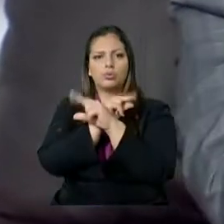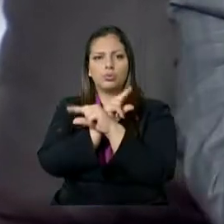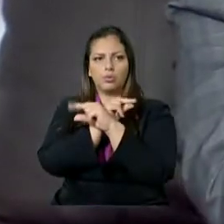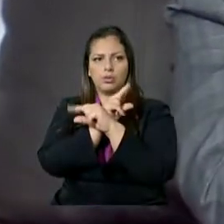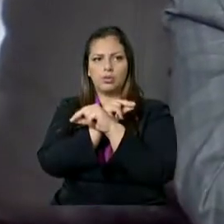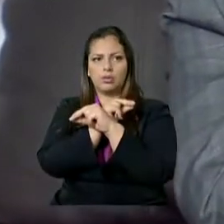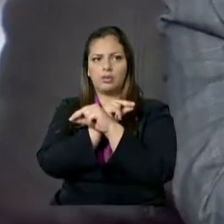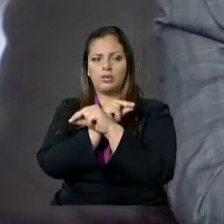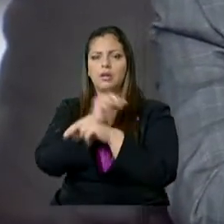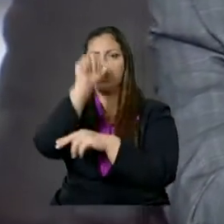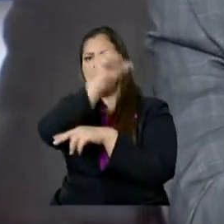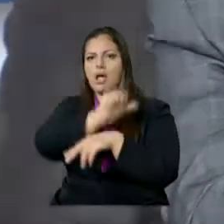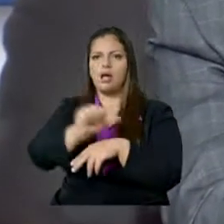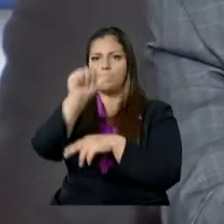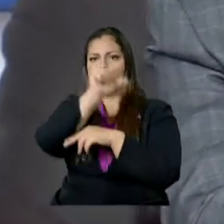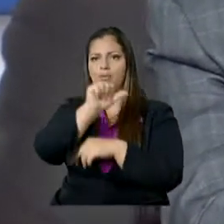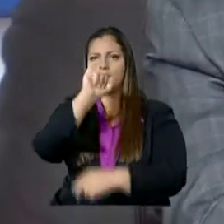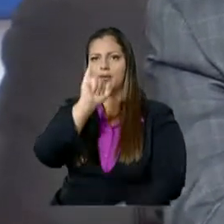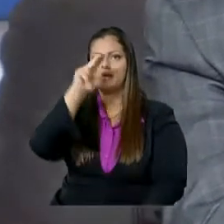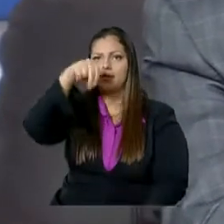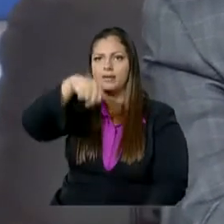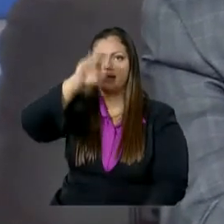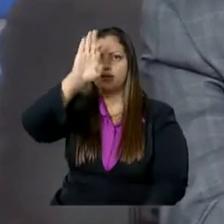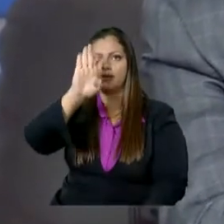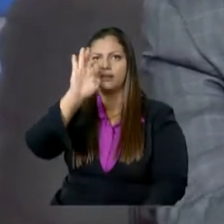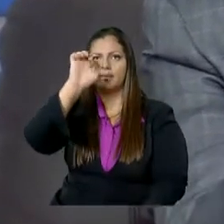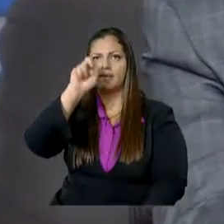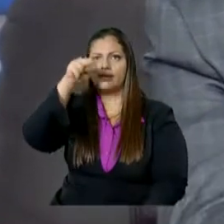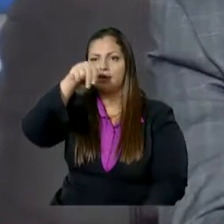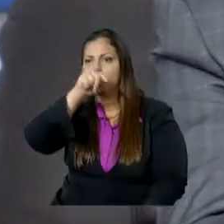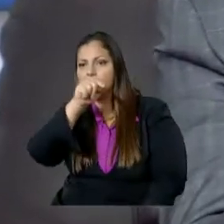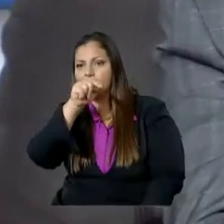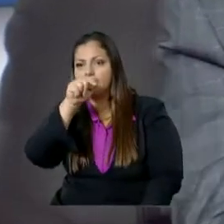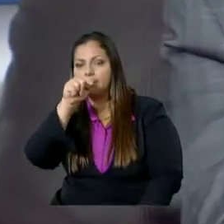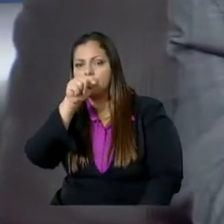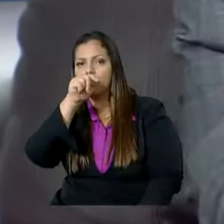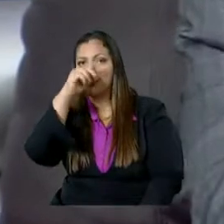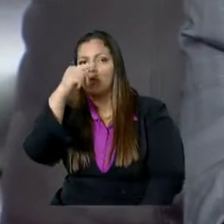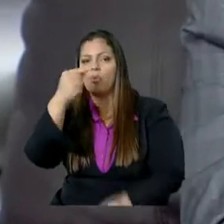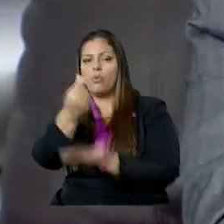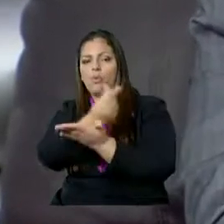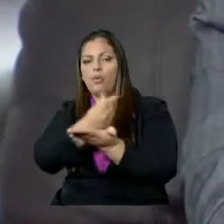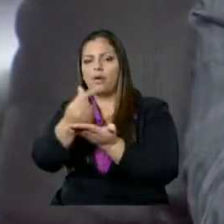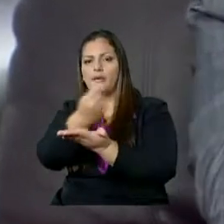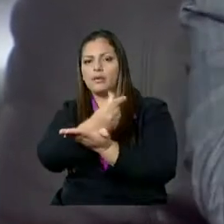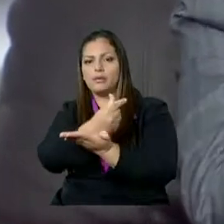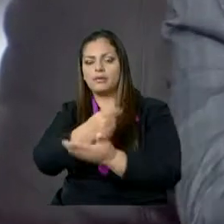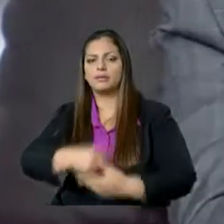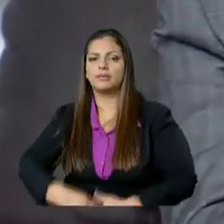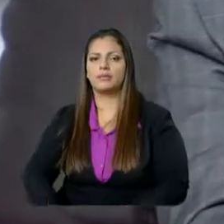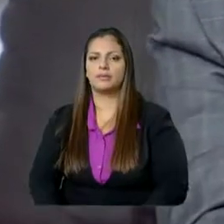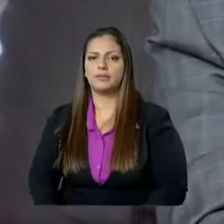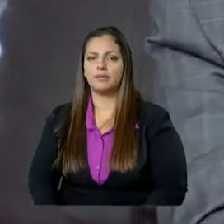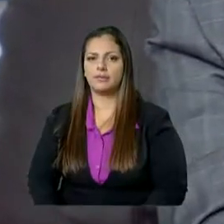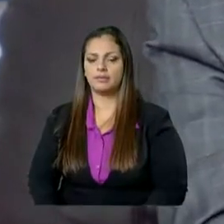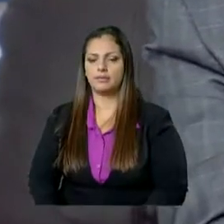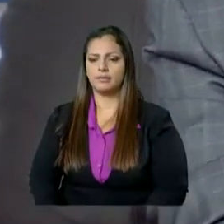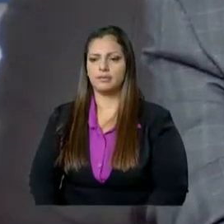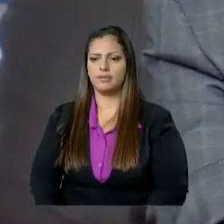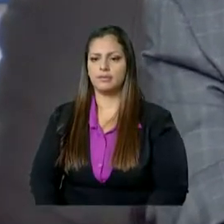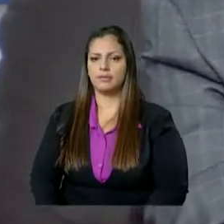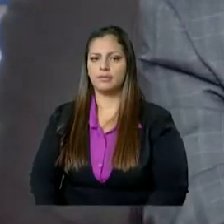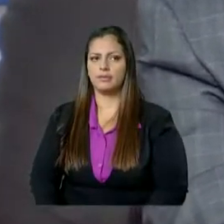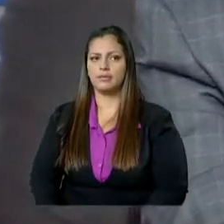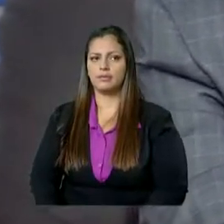twitter int en guayas también con el mismo eslogan que son las campañas publicitarias del